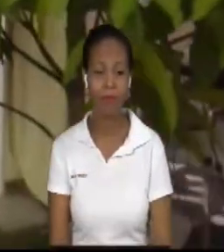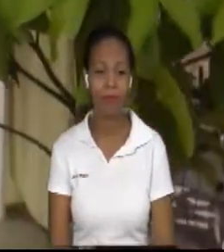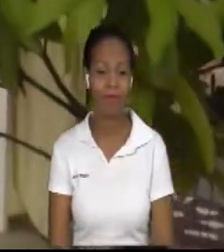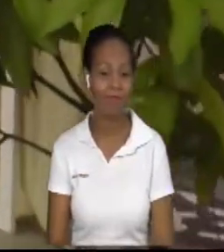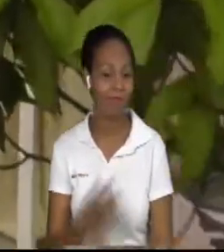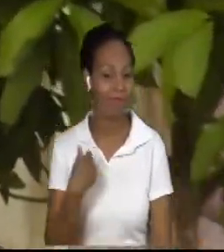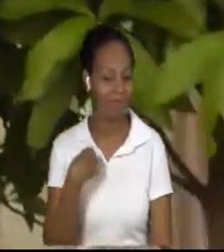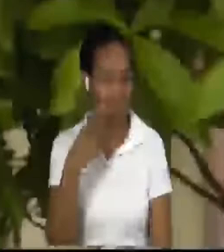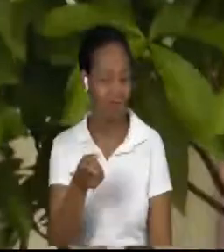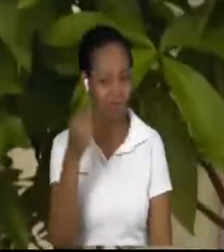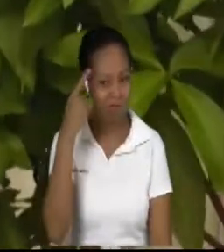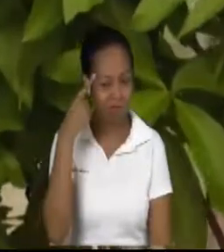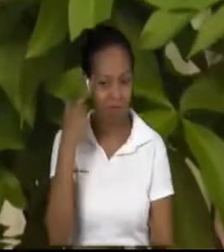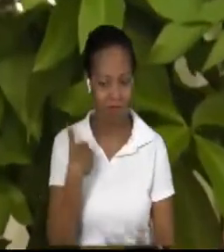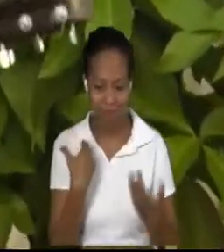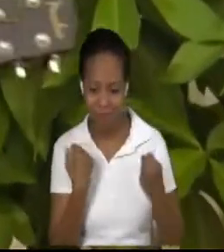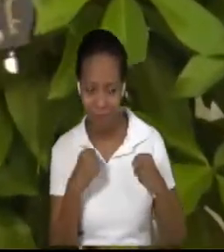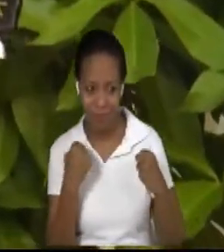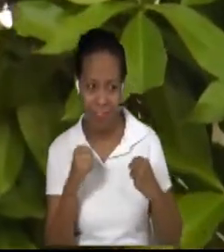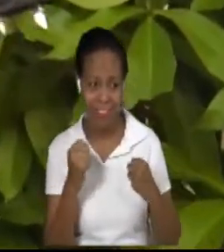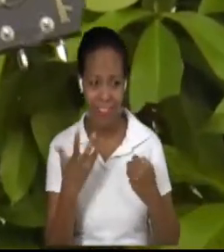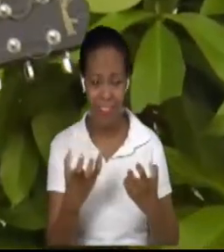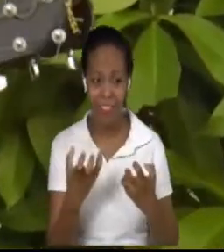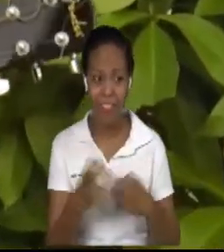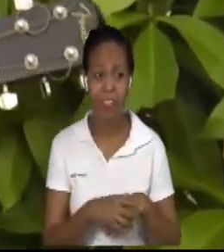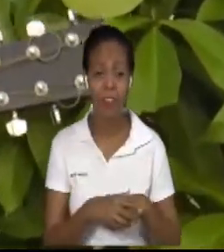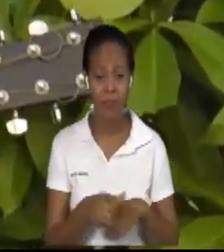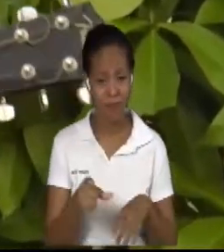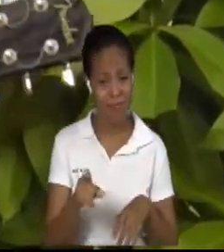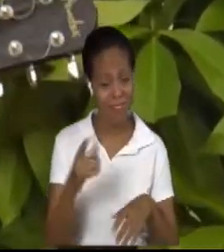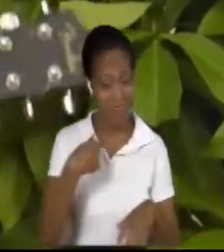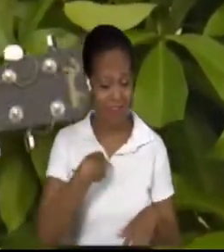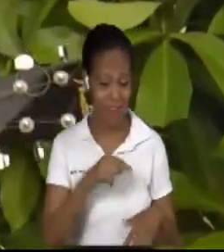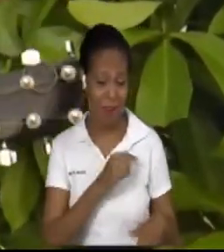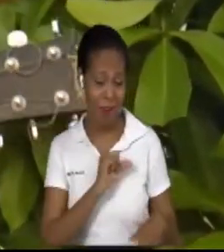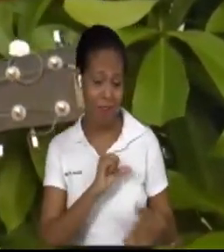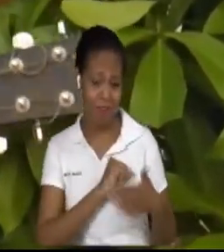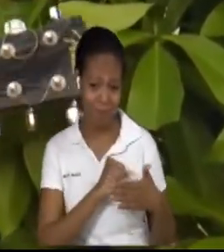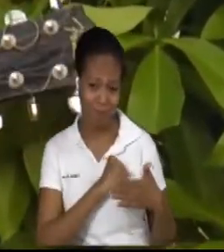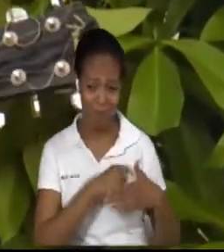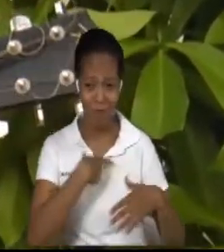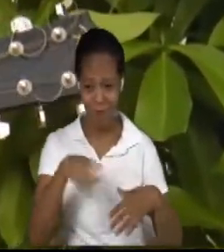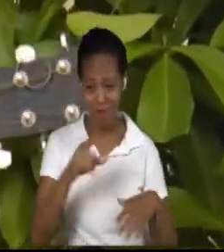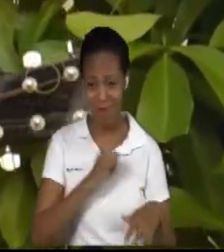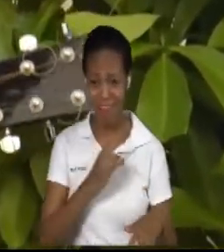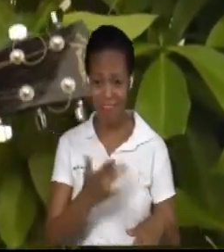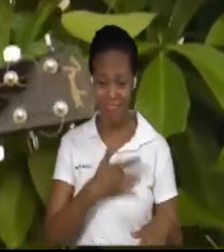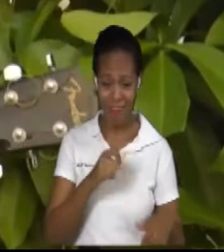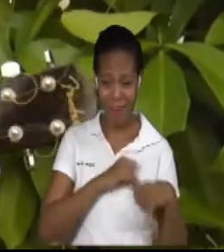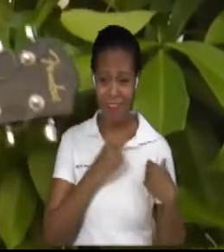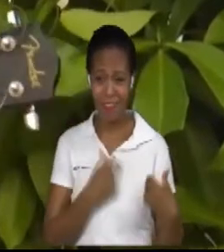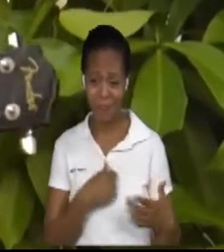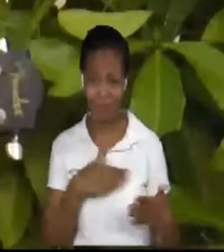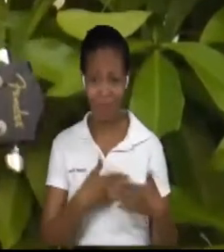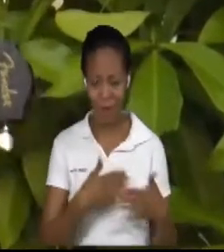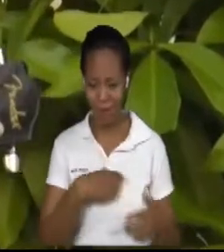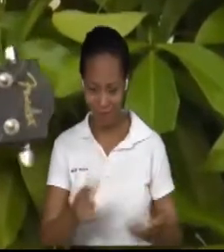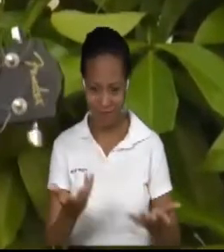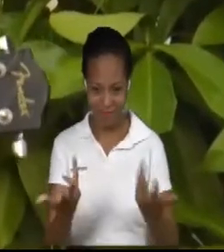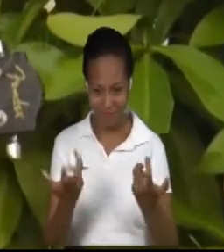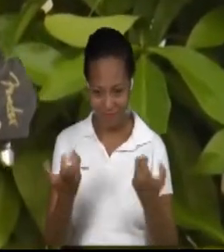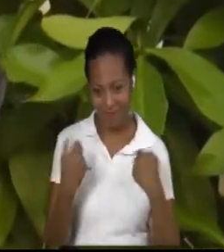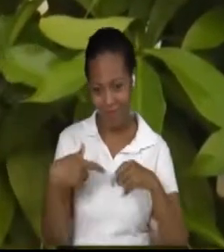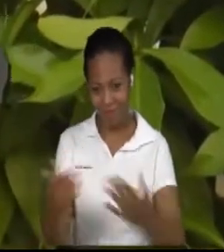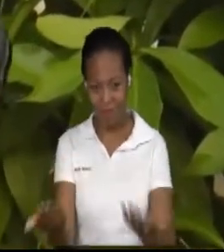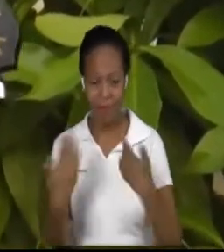Llevo tiempo intentándolo, mami, estoy tentándolo. Sabes que tu corazón conmigo te hace bon, bon. Sabes que esa beba está buscando de mi bon.